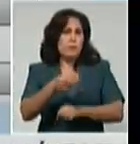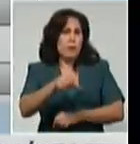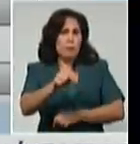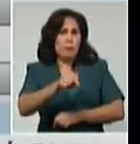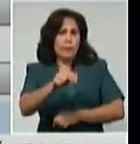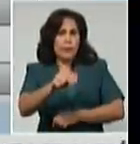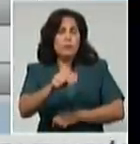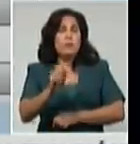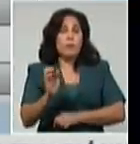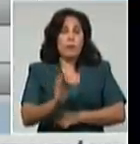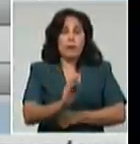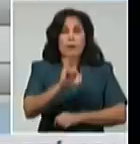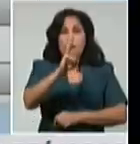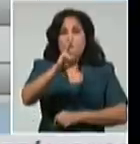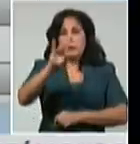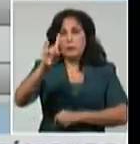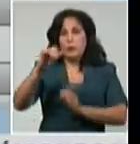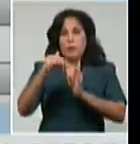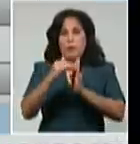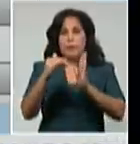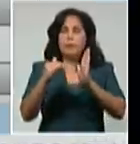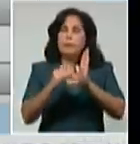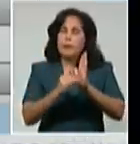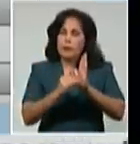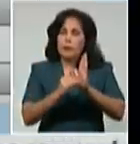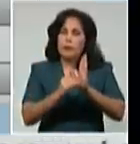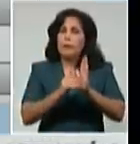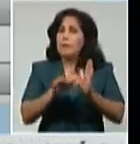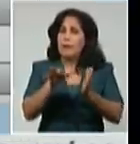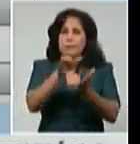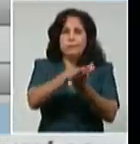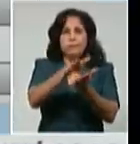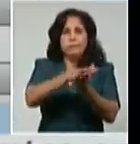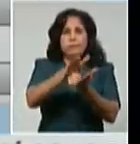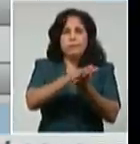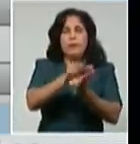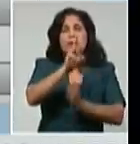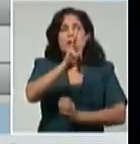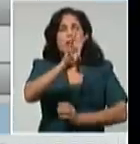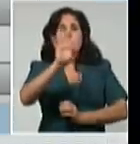llegar a 39 millones, pues ya acumula